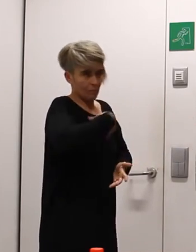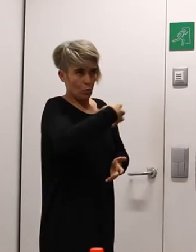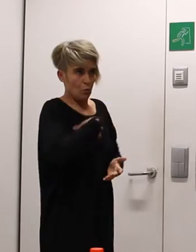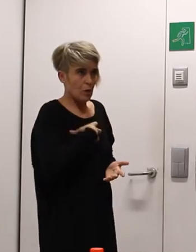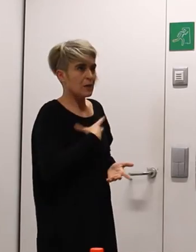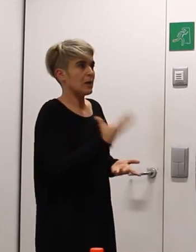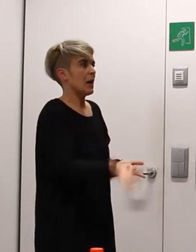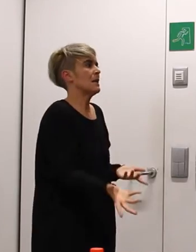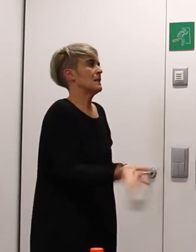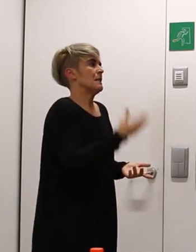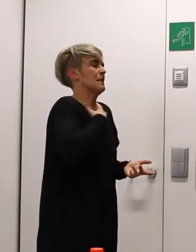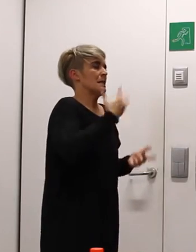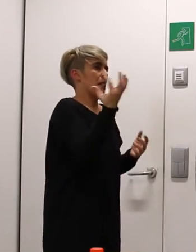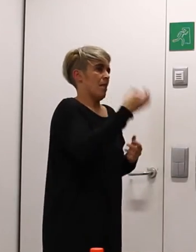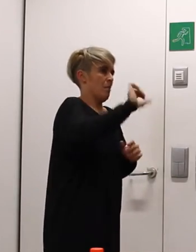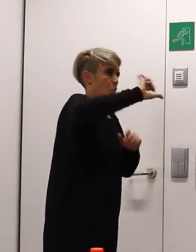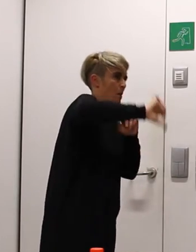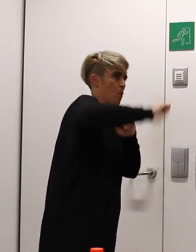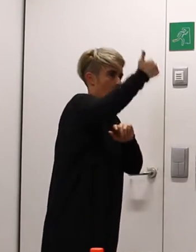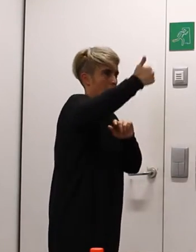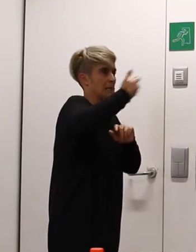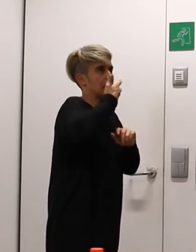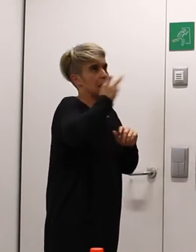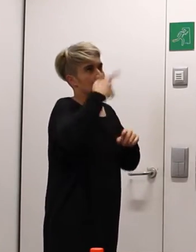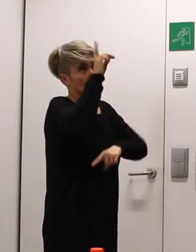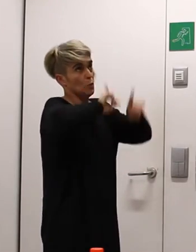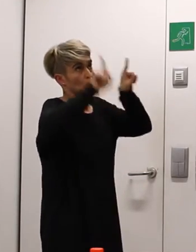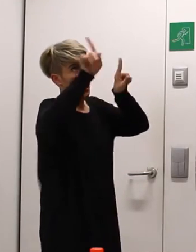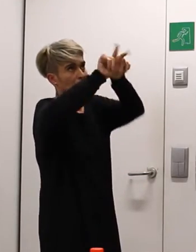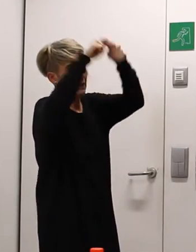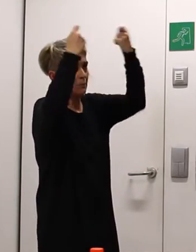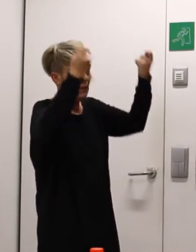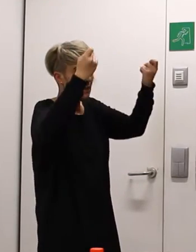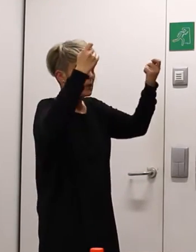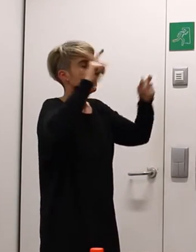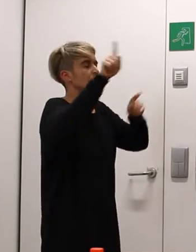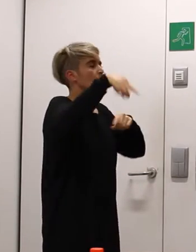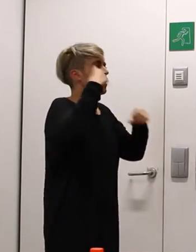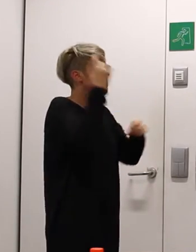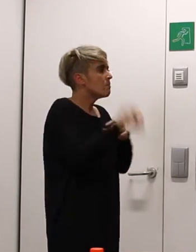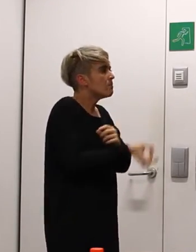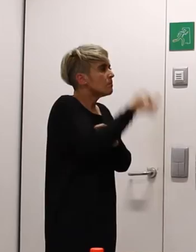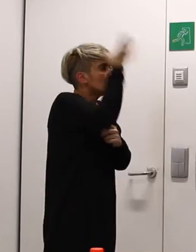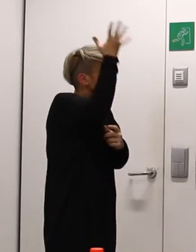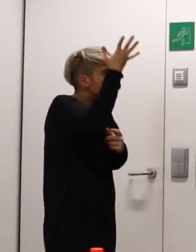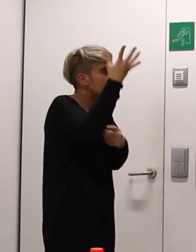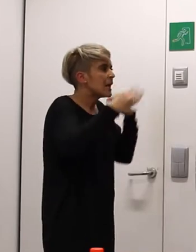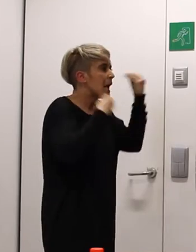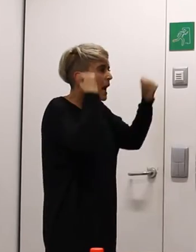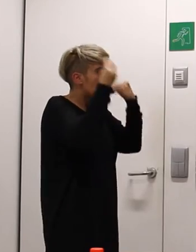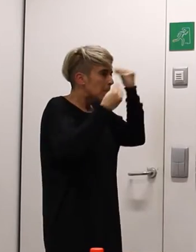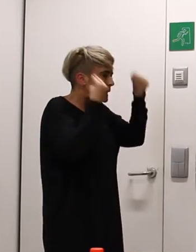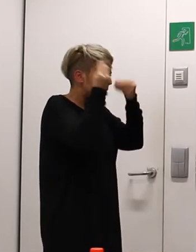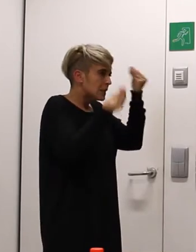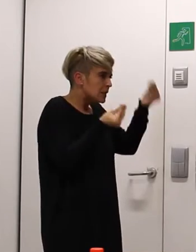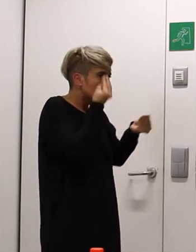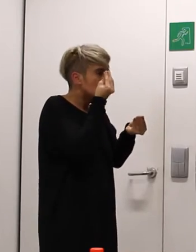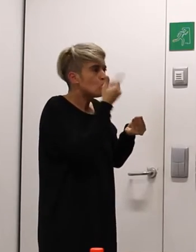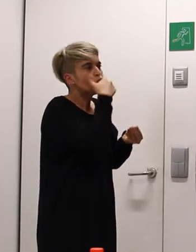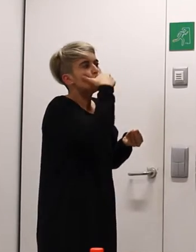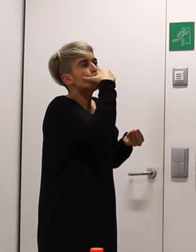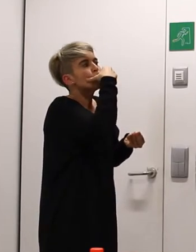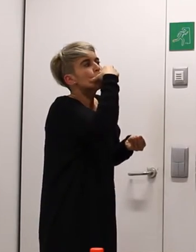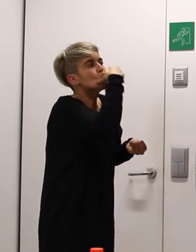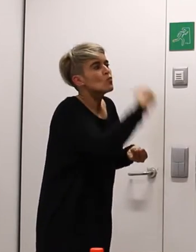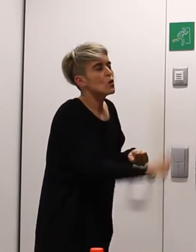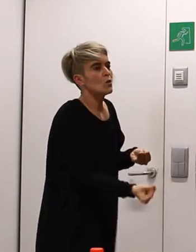si me las pueden robar, romper, no quiero problemas. ¿Qué se nos ocurrió a nosotras al respecto? Muy sencillo, vamos a